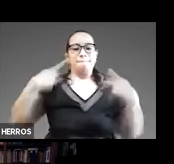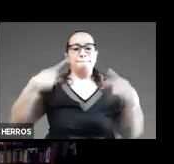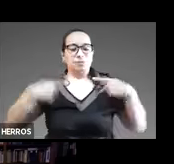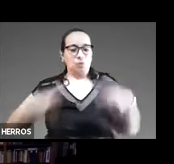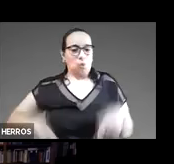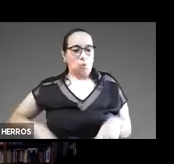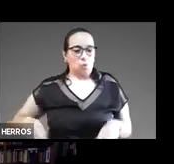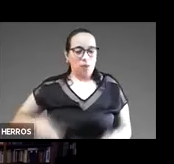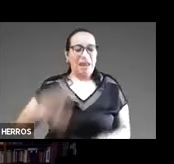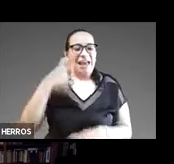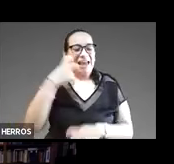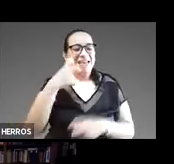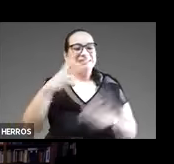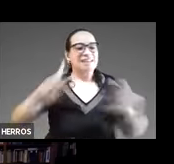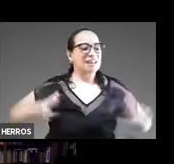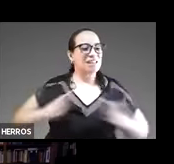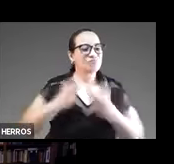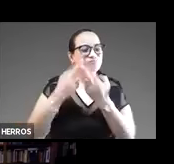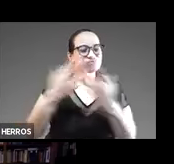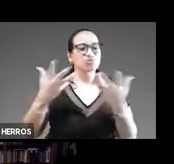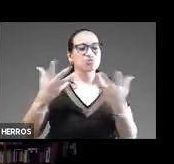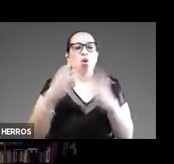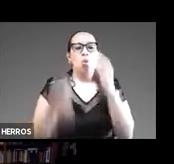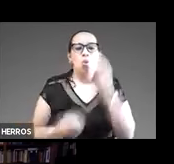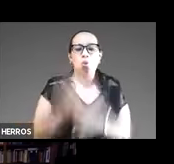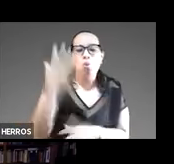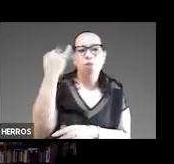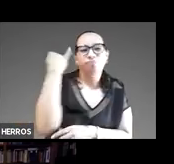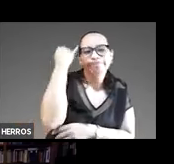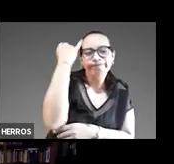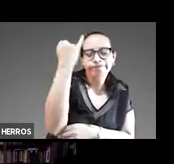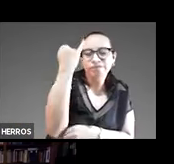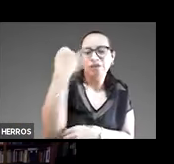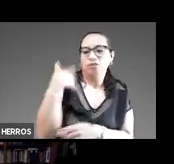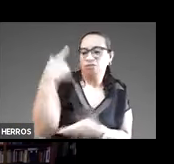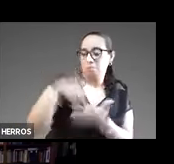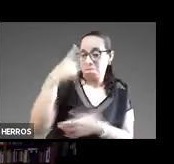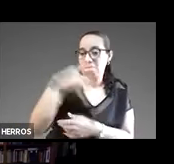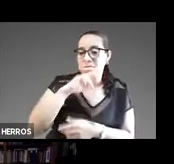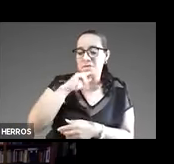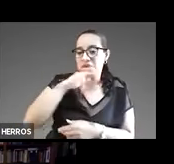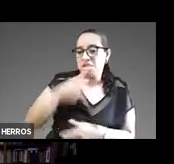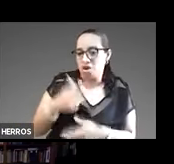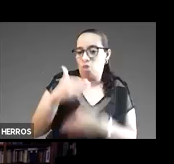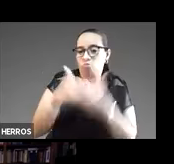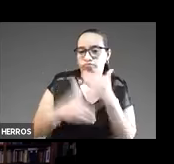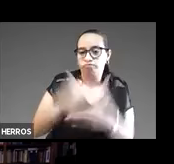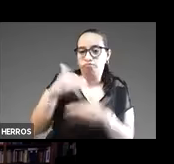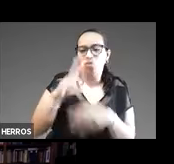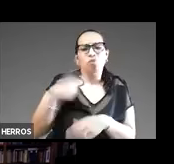paso revolucionario o innovador que yo creo que se ha dado. No